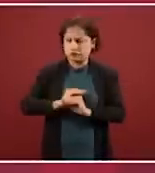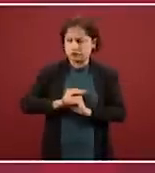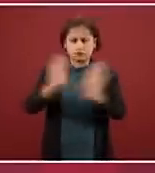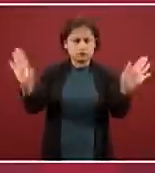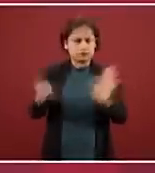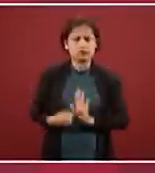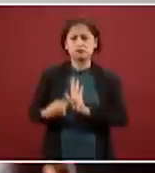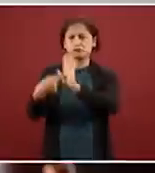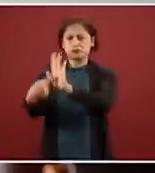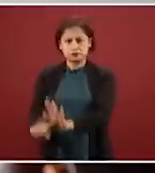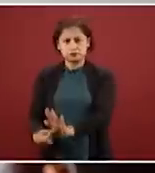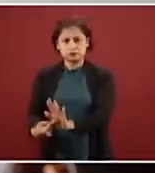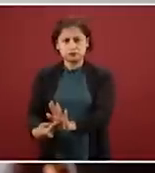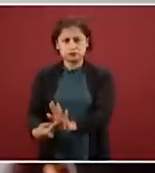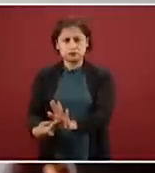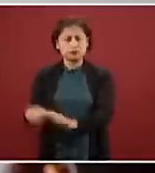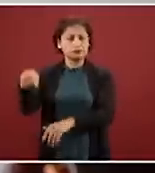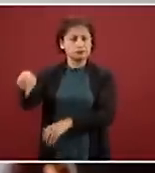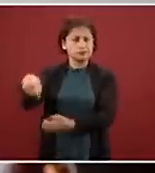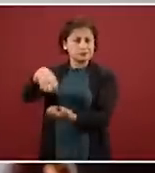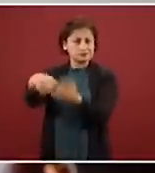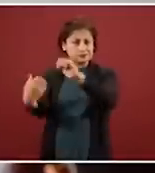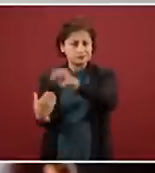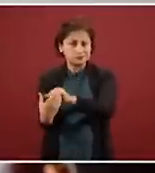no tenemos enemigos,